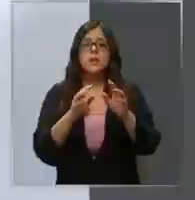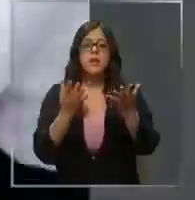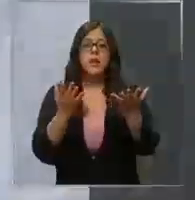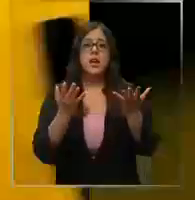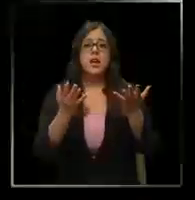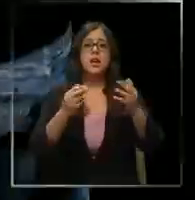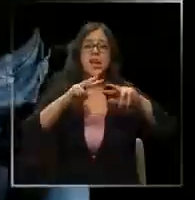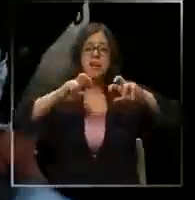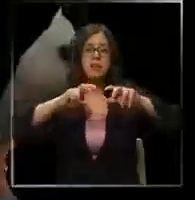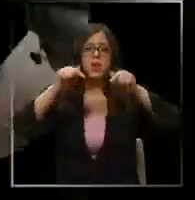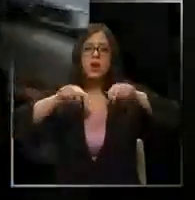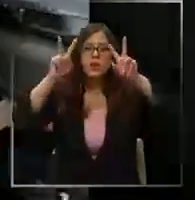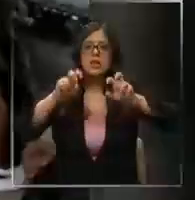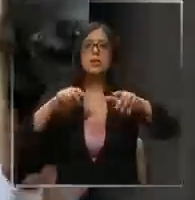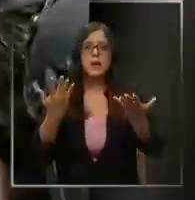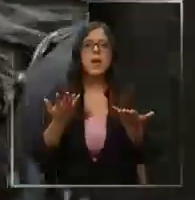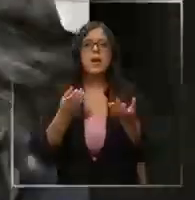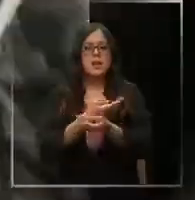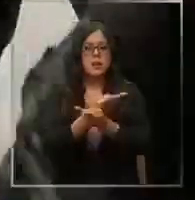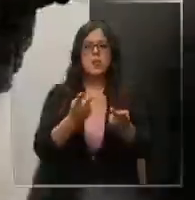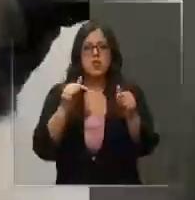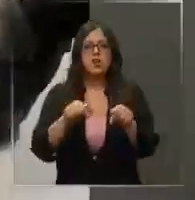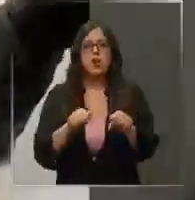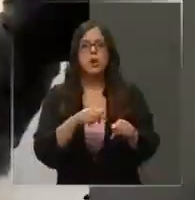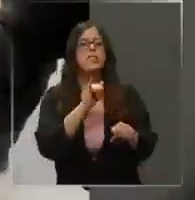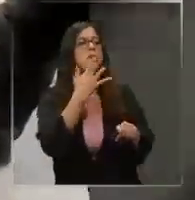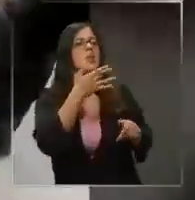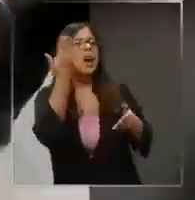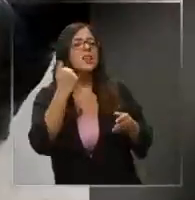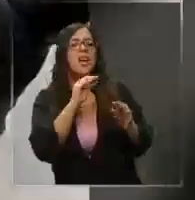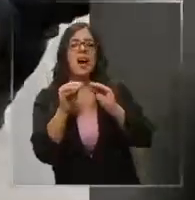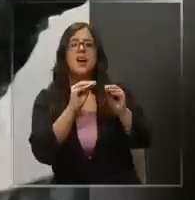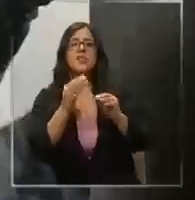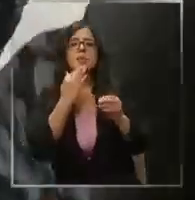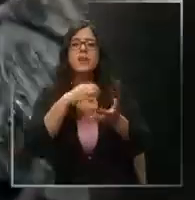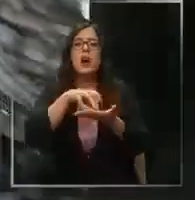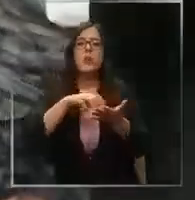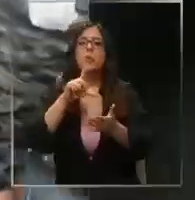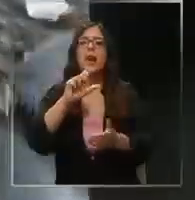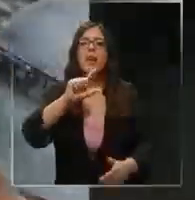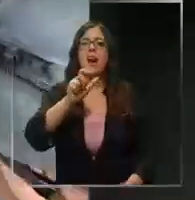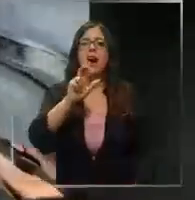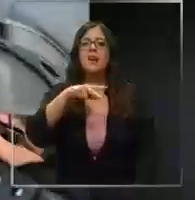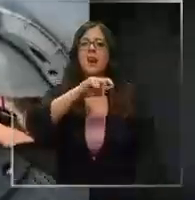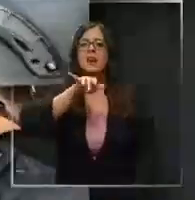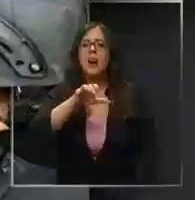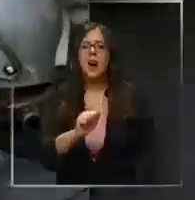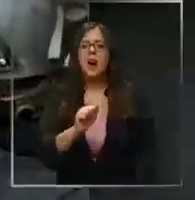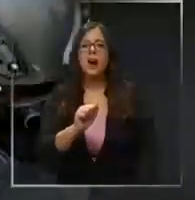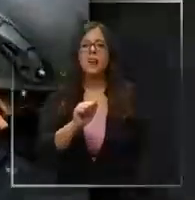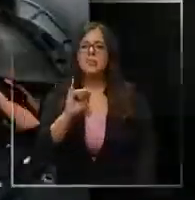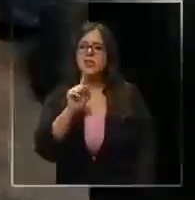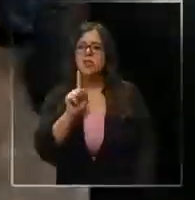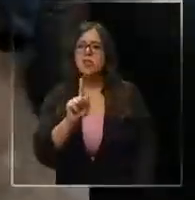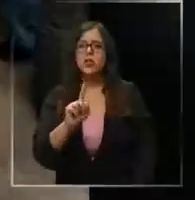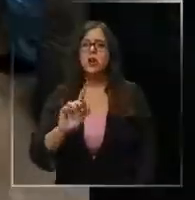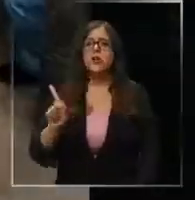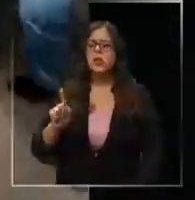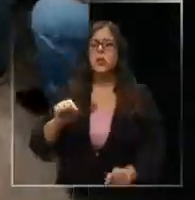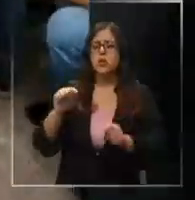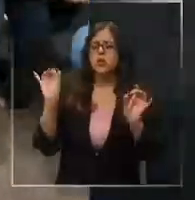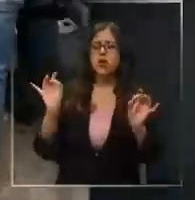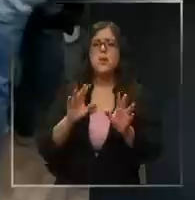de hoy, el que estamos verificando en este momento. Sí, porque había indicaciones que también estuvieron en la comuna de La Granja realizando un operativo, si es así o no. No, no, en relación